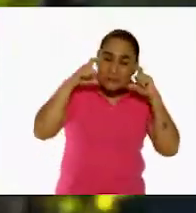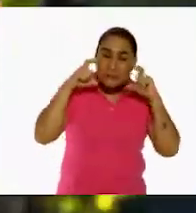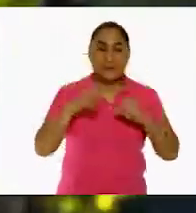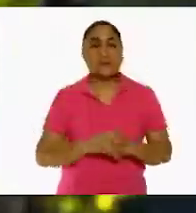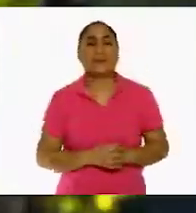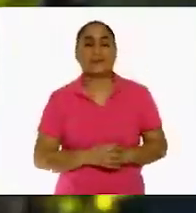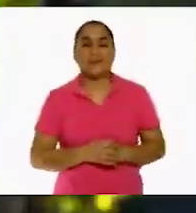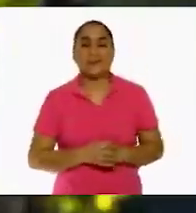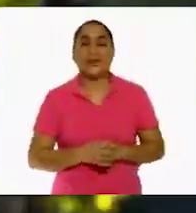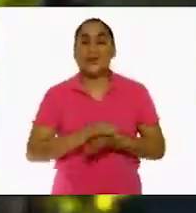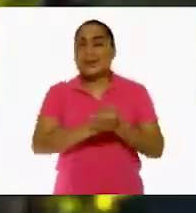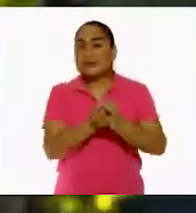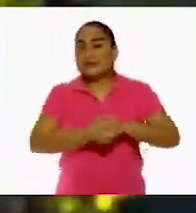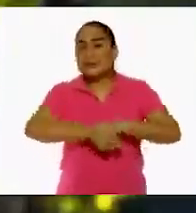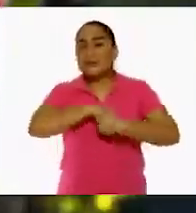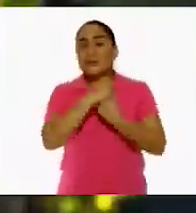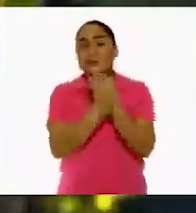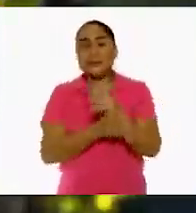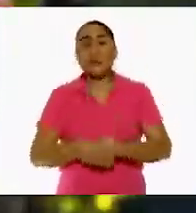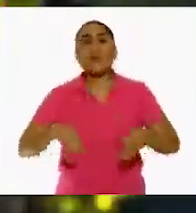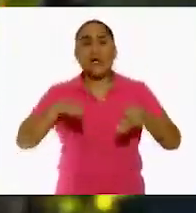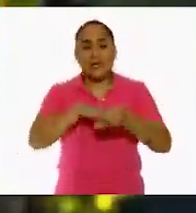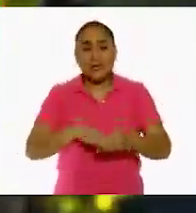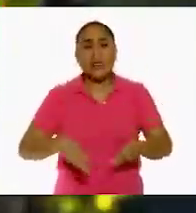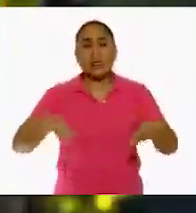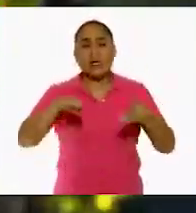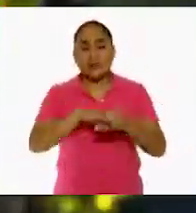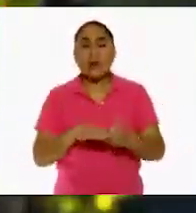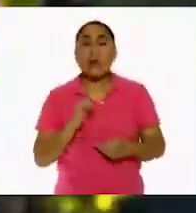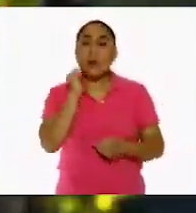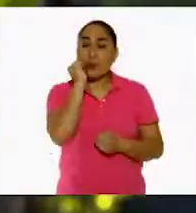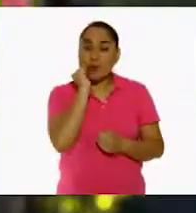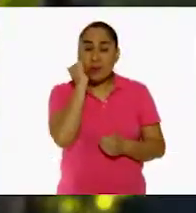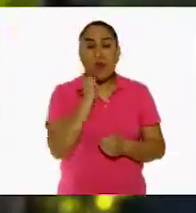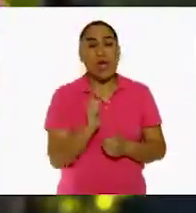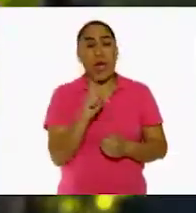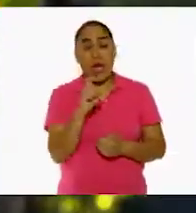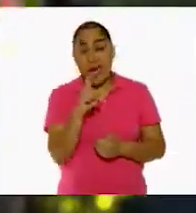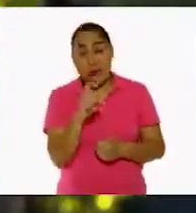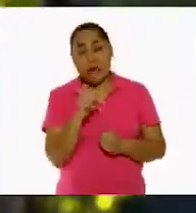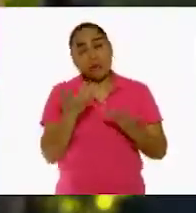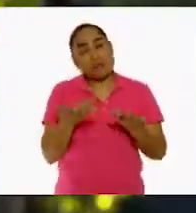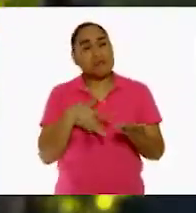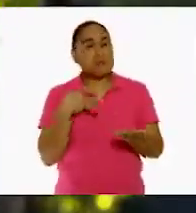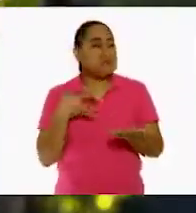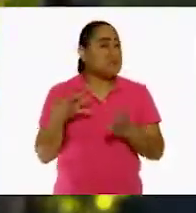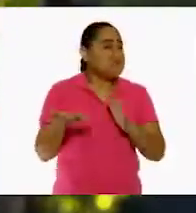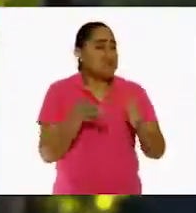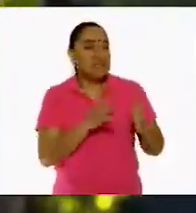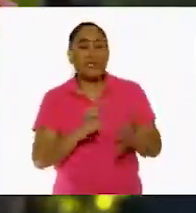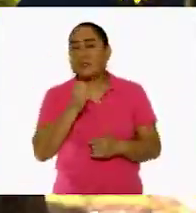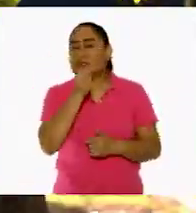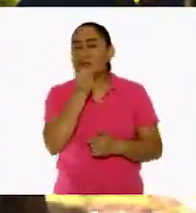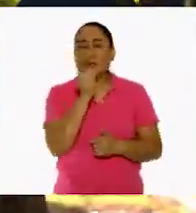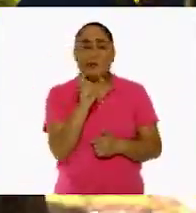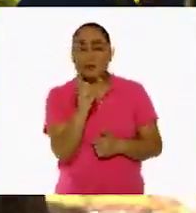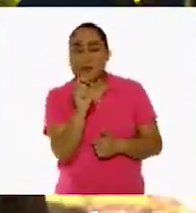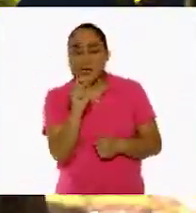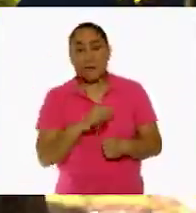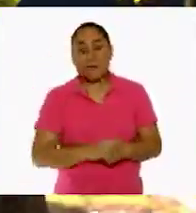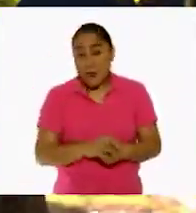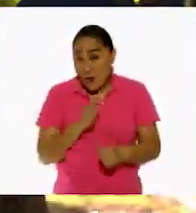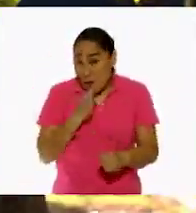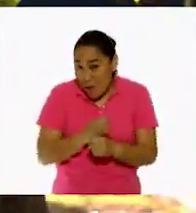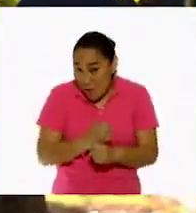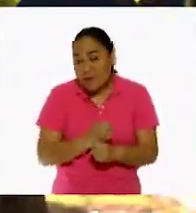cubrebocas. Lava tus manos frecuentemente con agua y con jabón por lo menos durante 20 segundos. Ahora